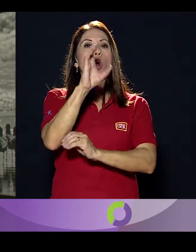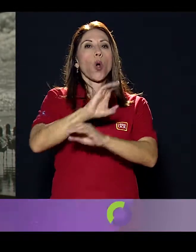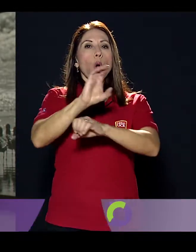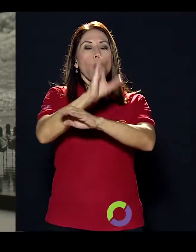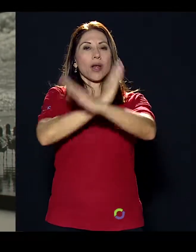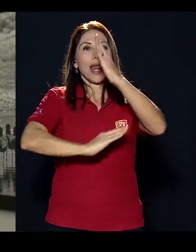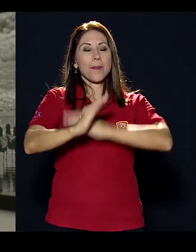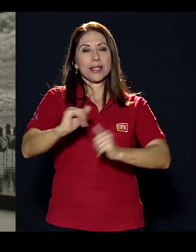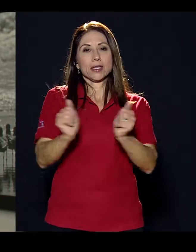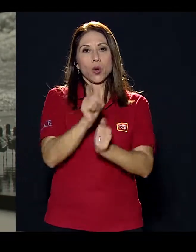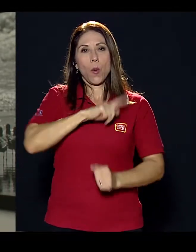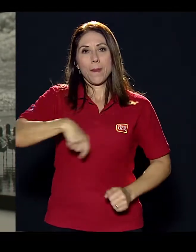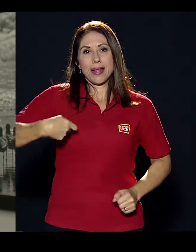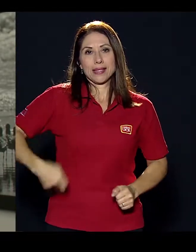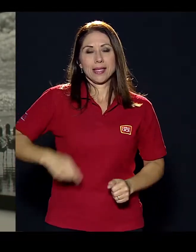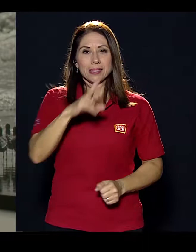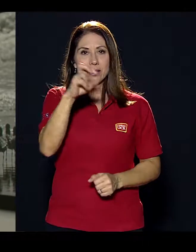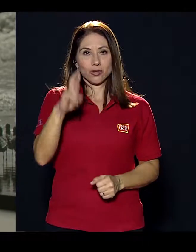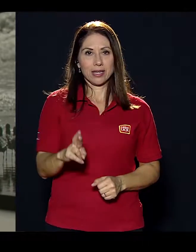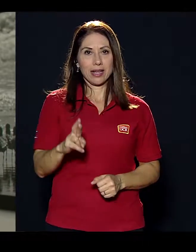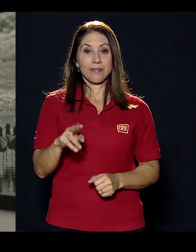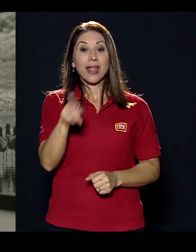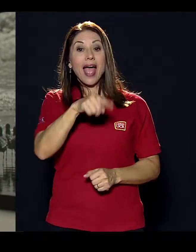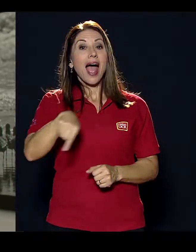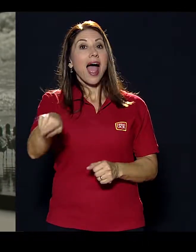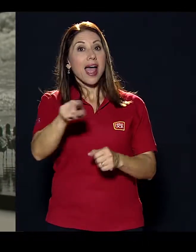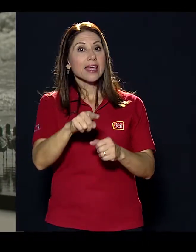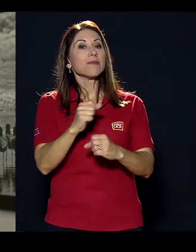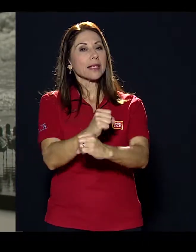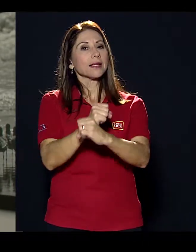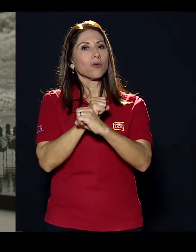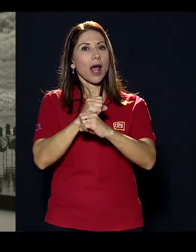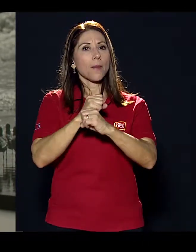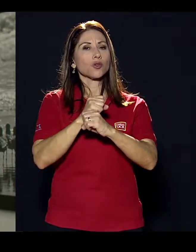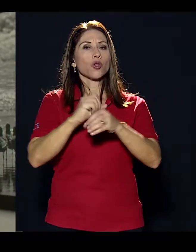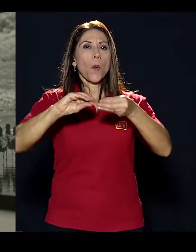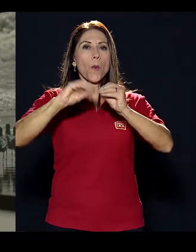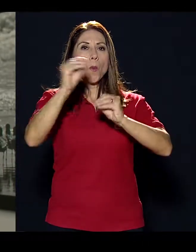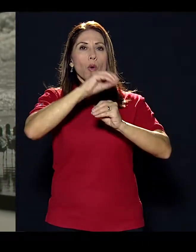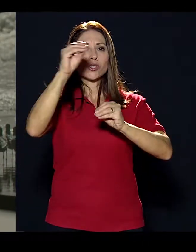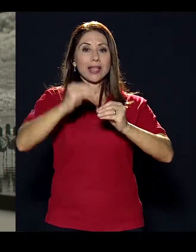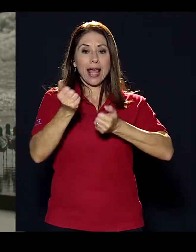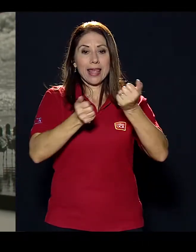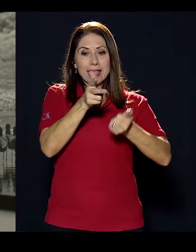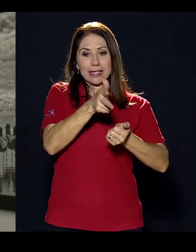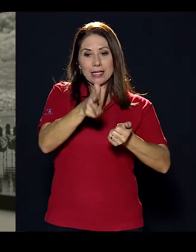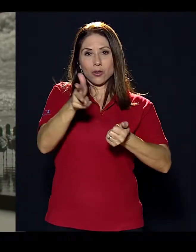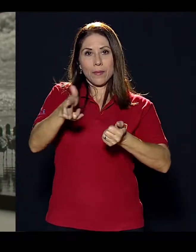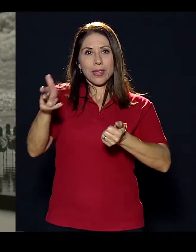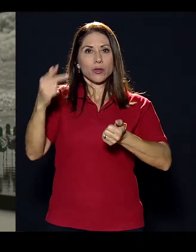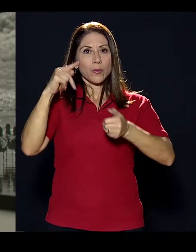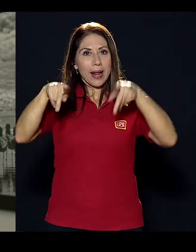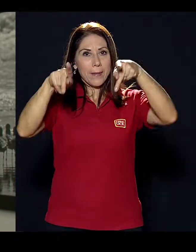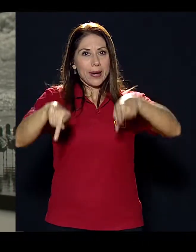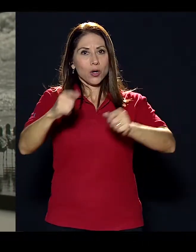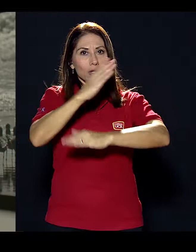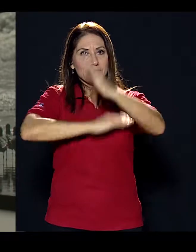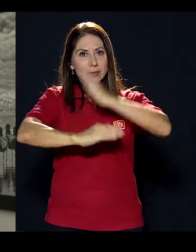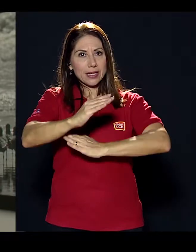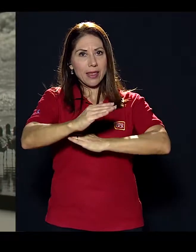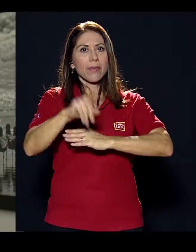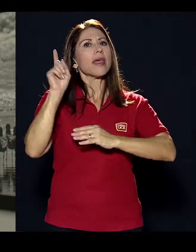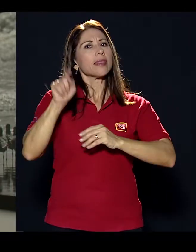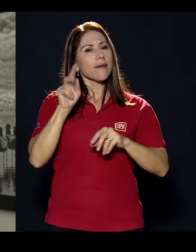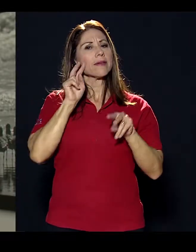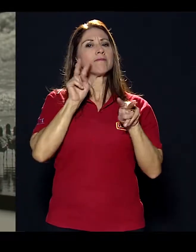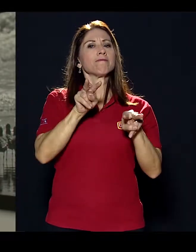la Presidencia de la República. En ellos aseguramos el número de estacionamientos que se requieran para la población con discapacidad y deben de